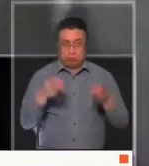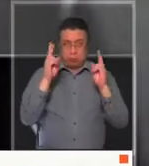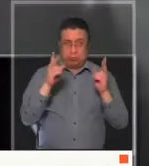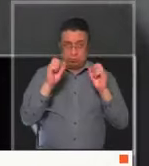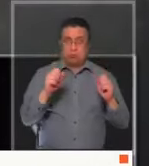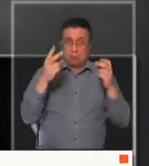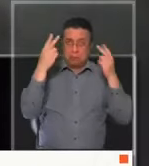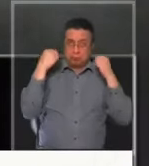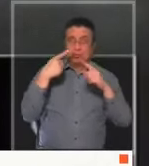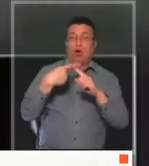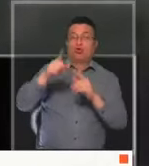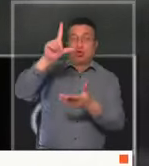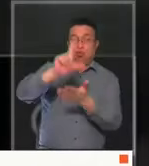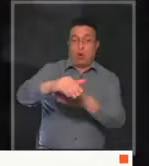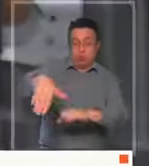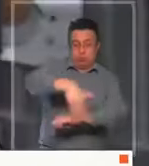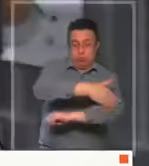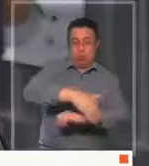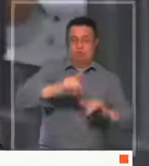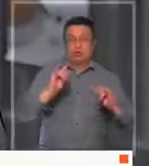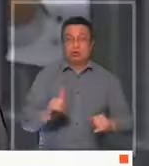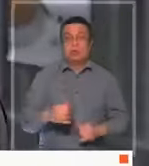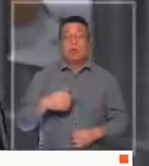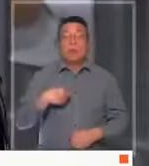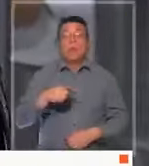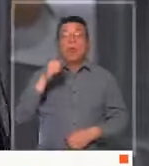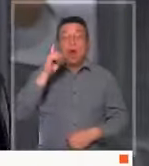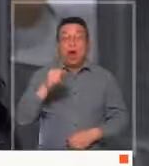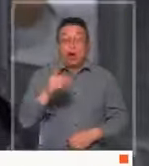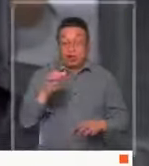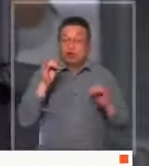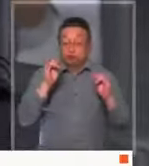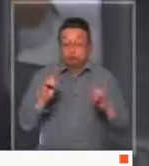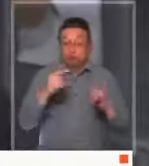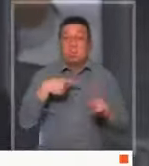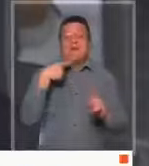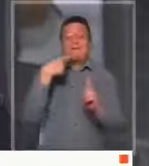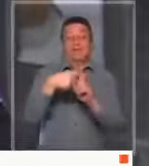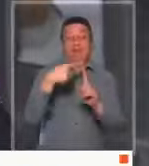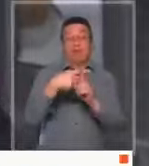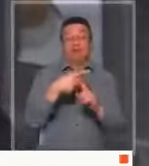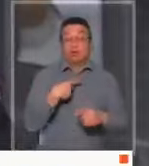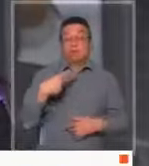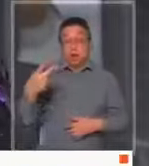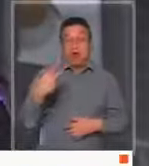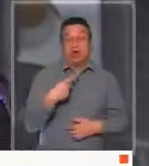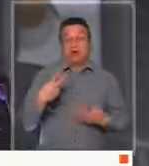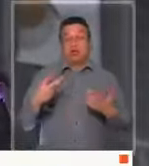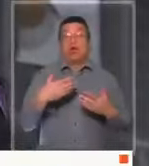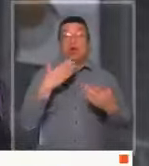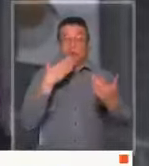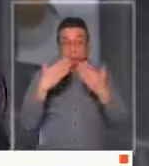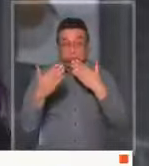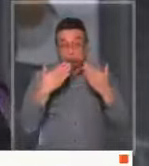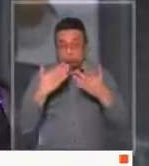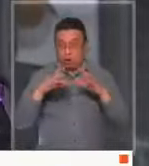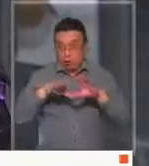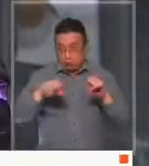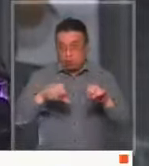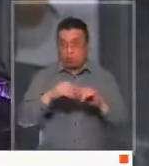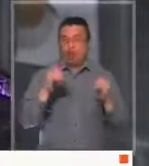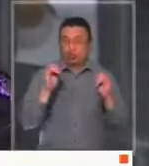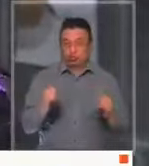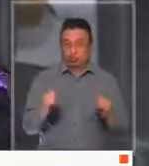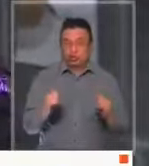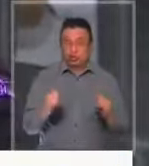acatar. Haciendo la ordenanza, ¿qué quiere decir? Pero para beneficio para ambos lados. Que se conversen en plan. Eso, justamente.